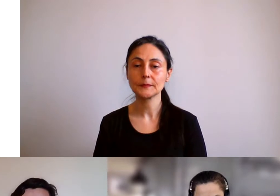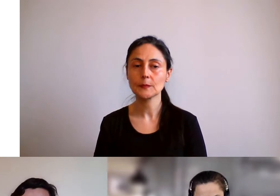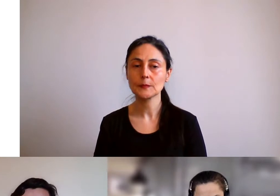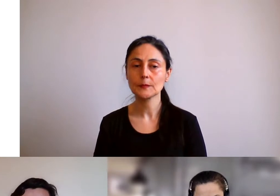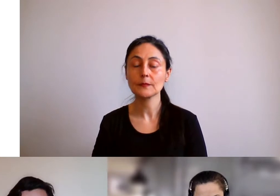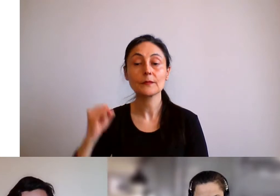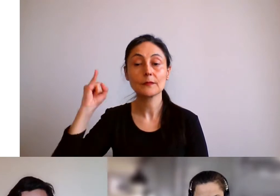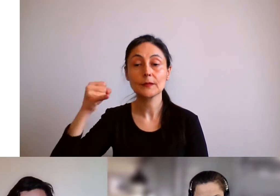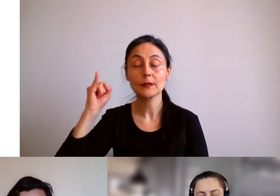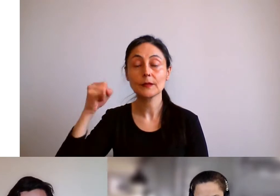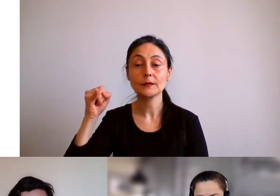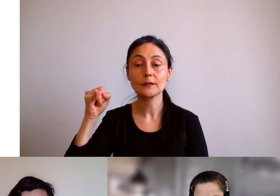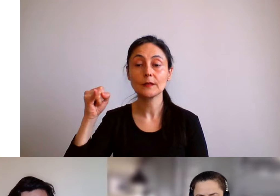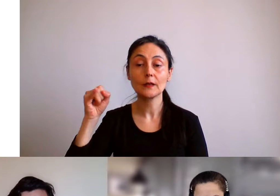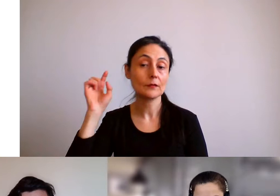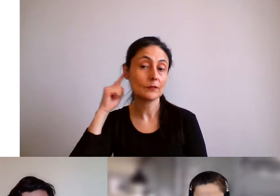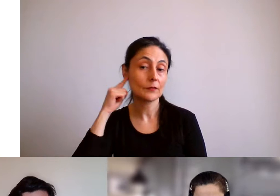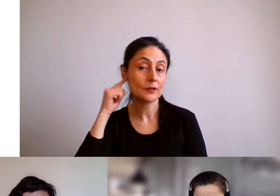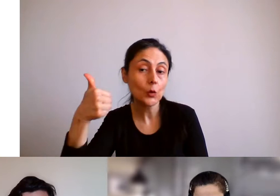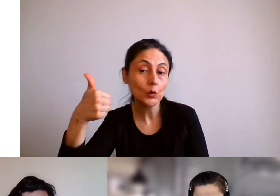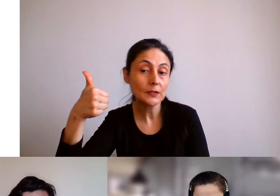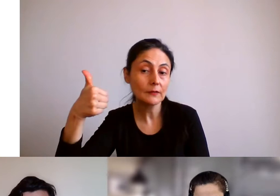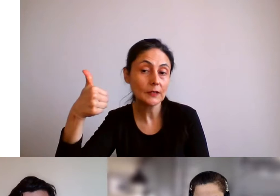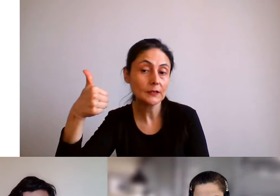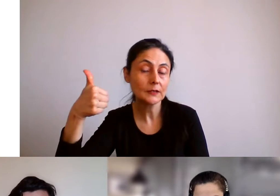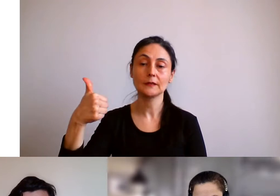Sí, veamos si se escucha bien.